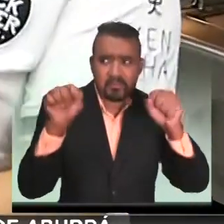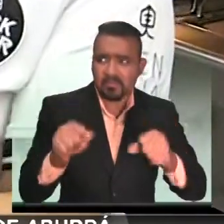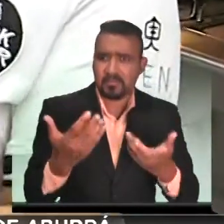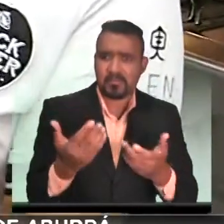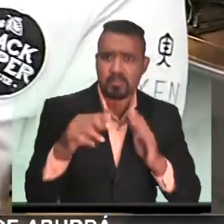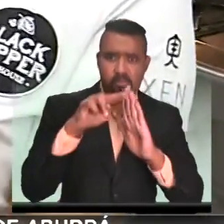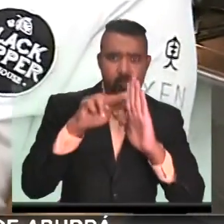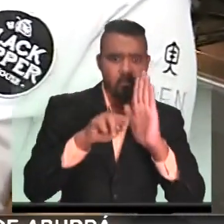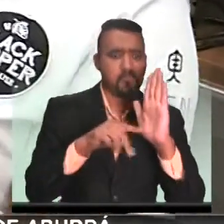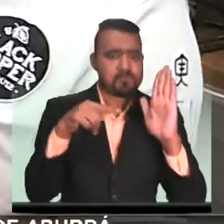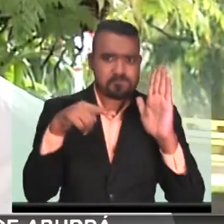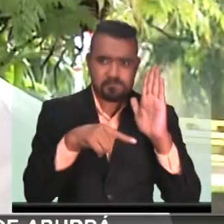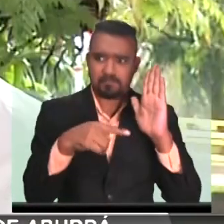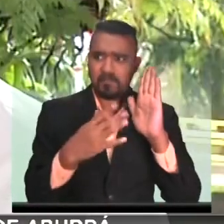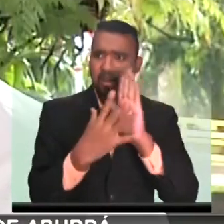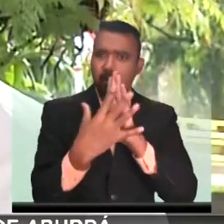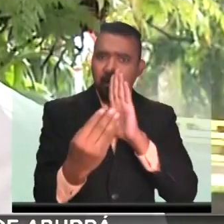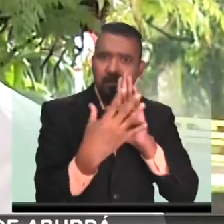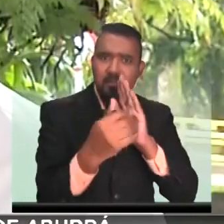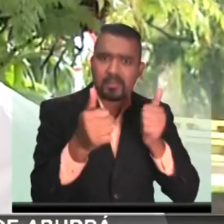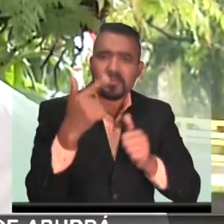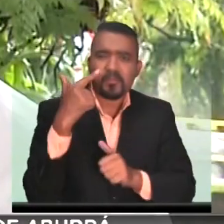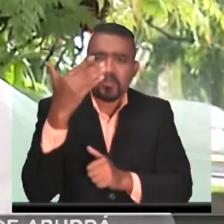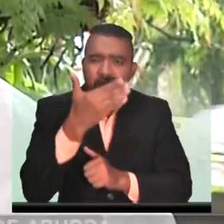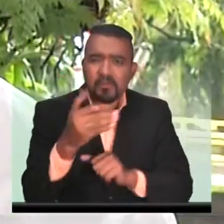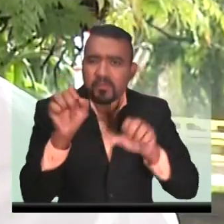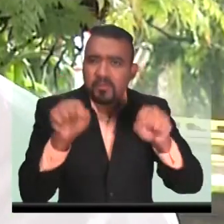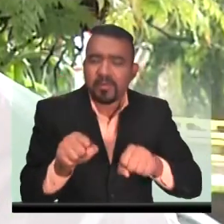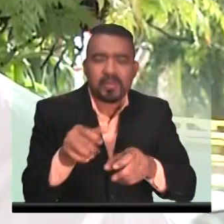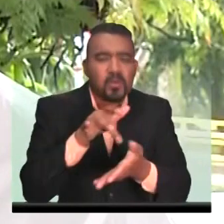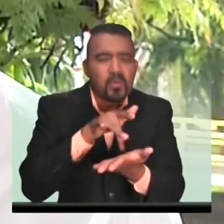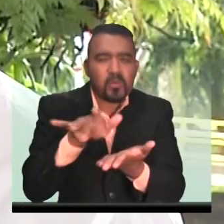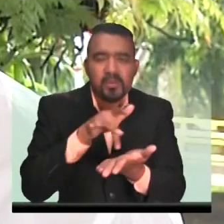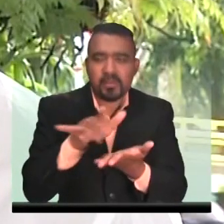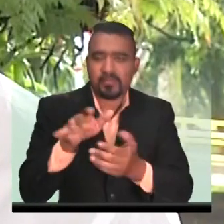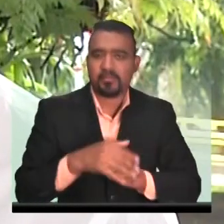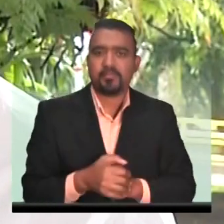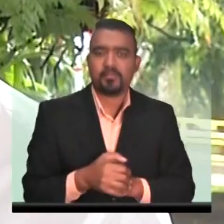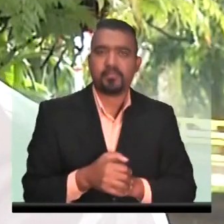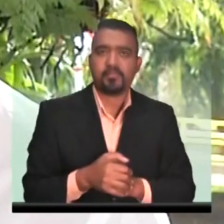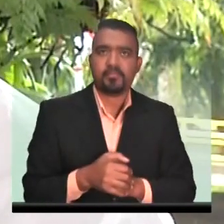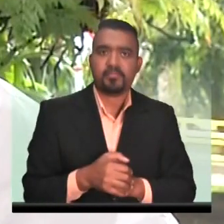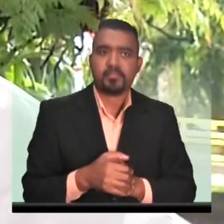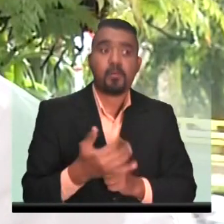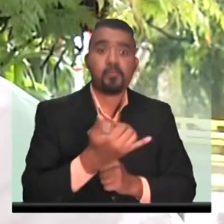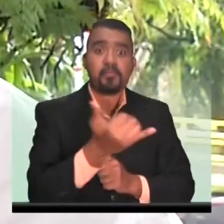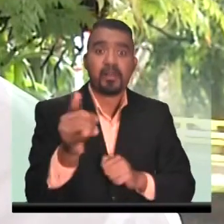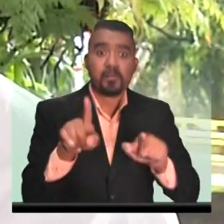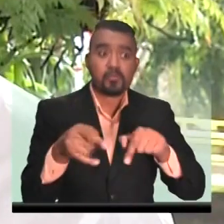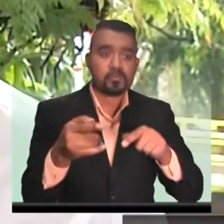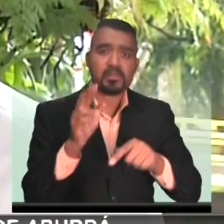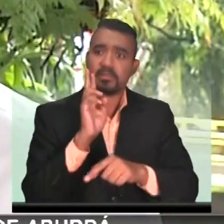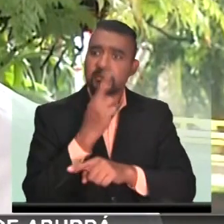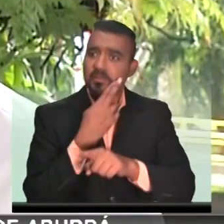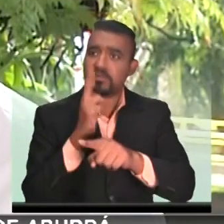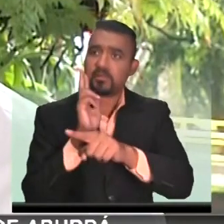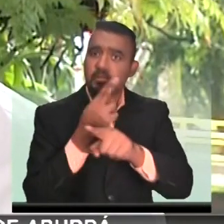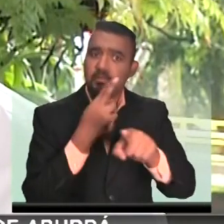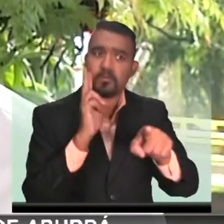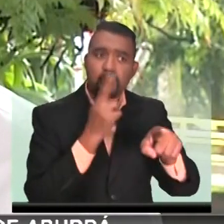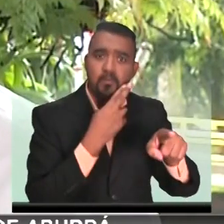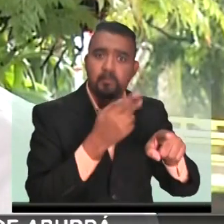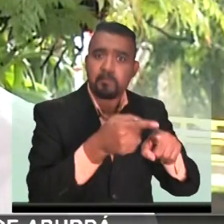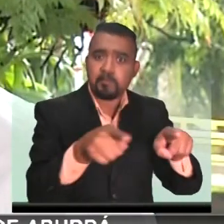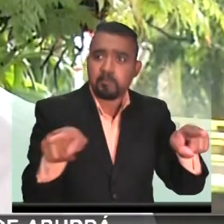le pedimos? Que se hagan las pruebas piloto de manera urgente para el sector de la gastronomía y que se evalúen las pruebas para